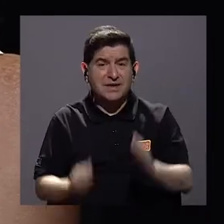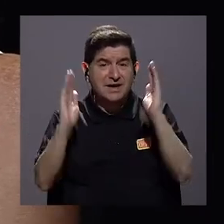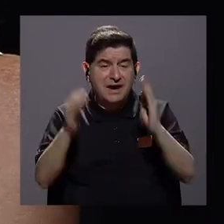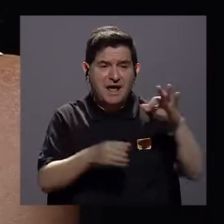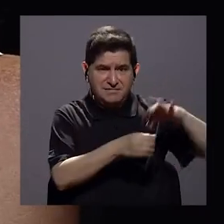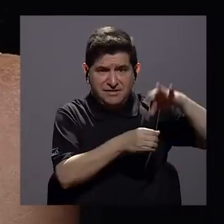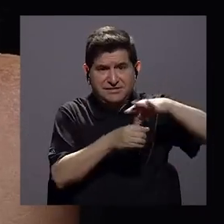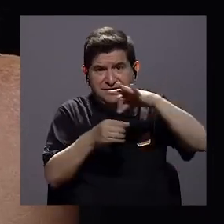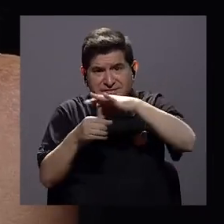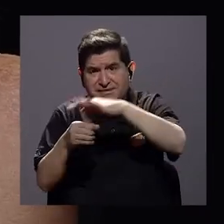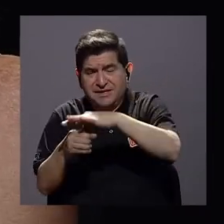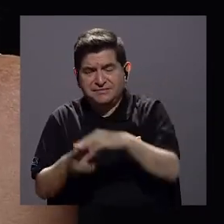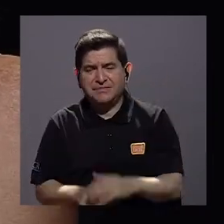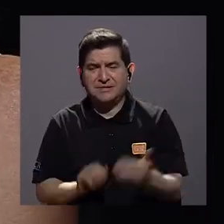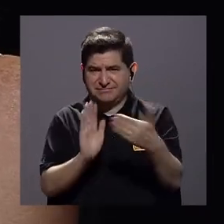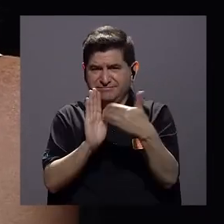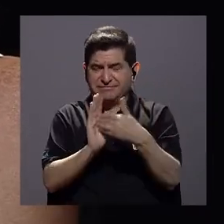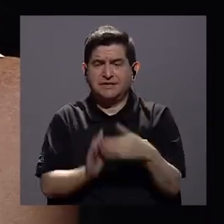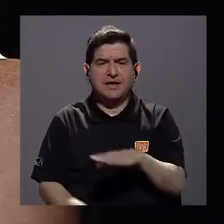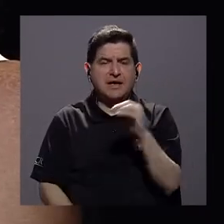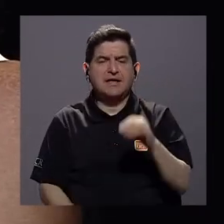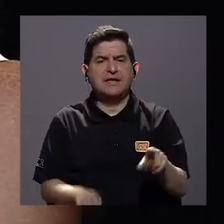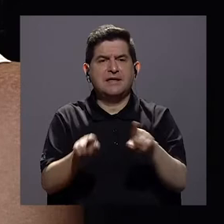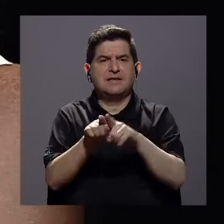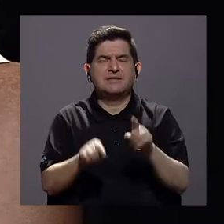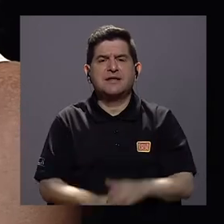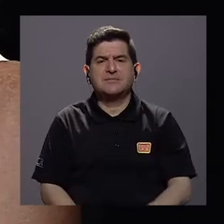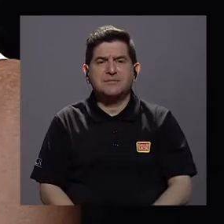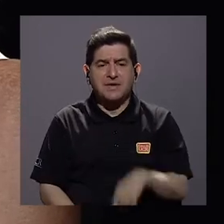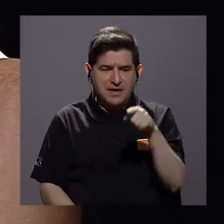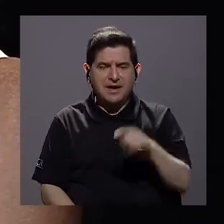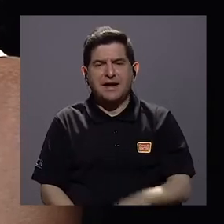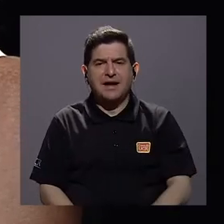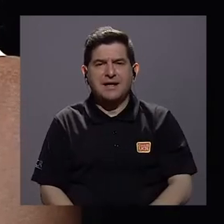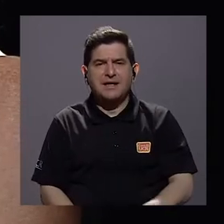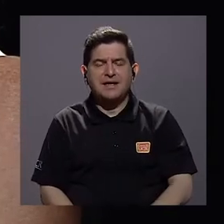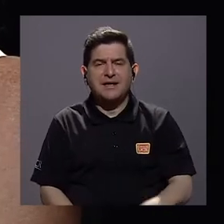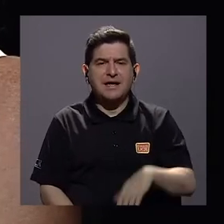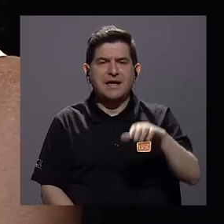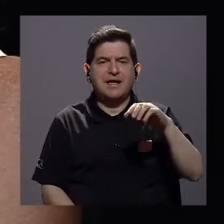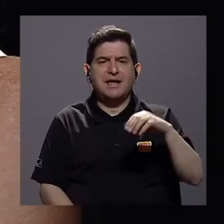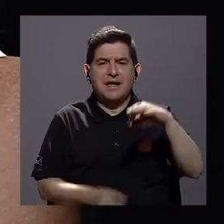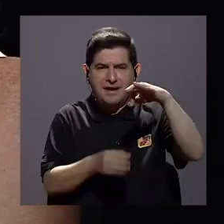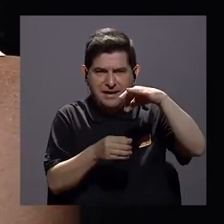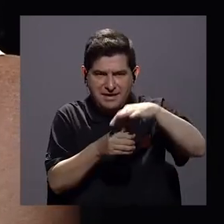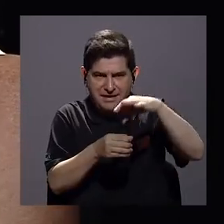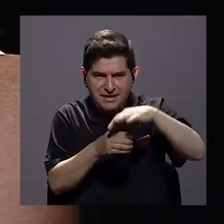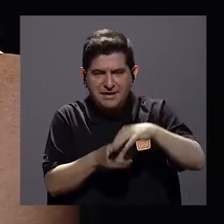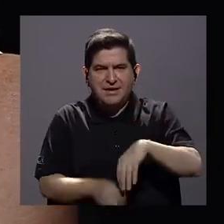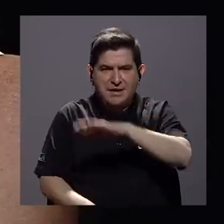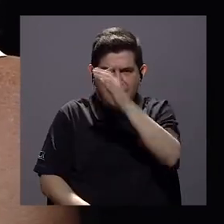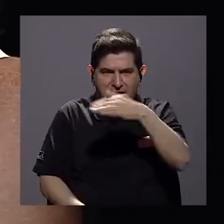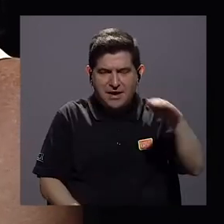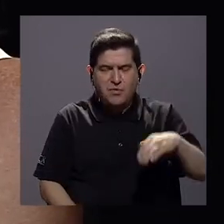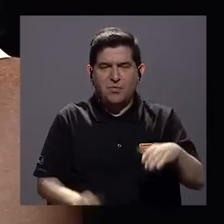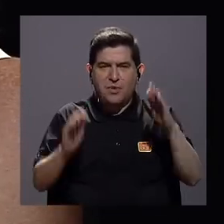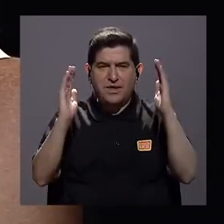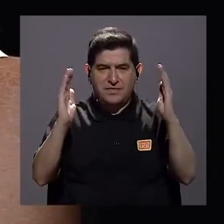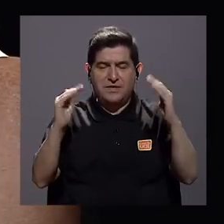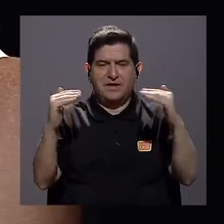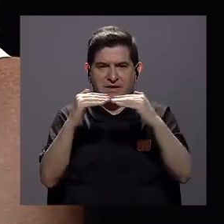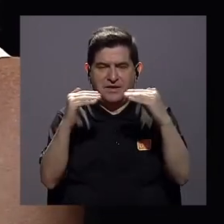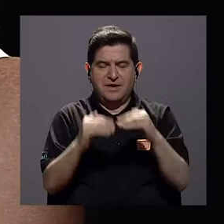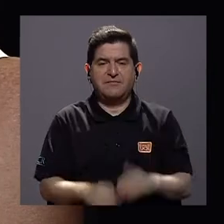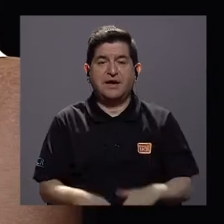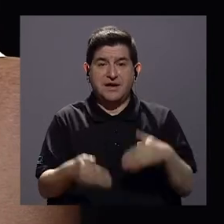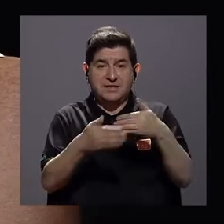grandes. Y también yo quisiera mencionarle la acuacultura de gran escala, que causa un daño terrible en los manglares, en las áreas